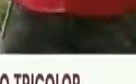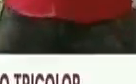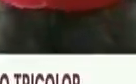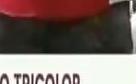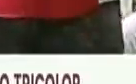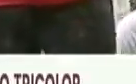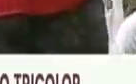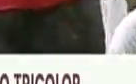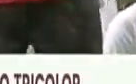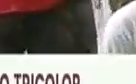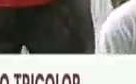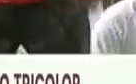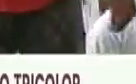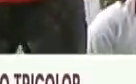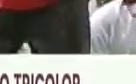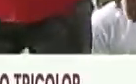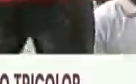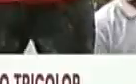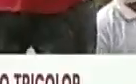Venezuela canta,